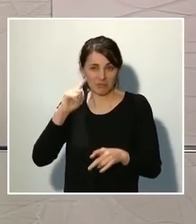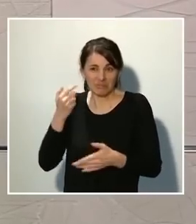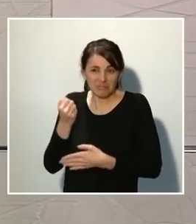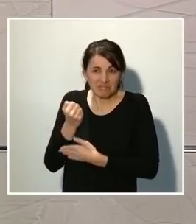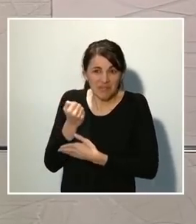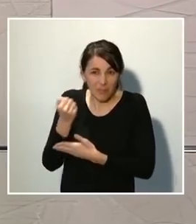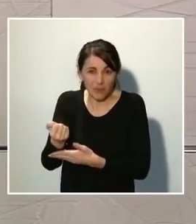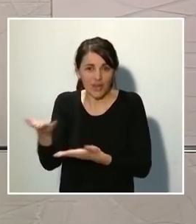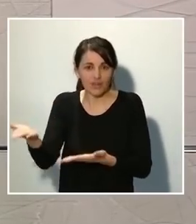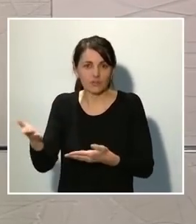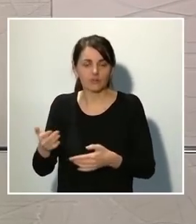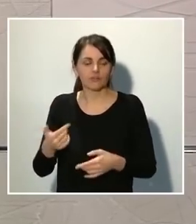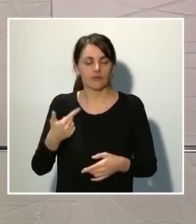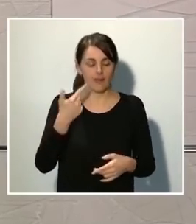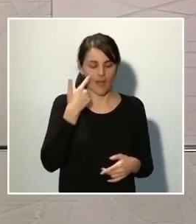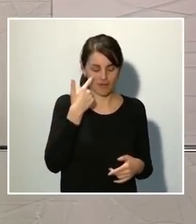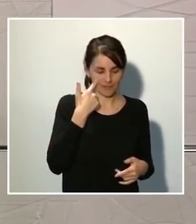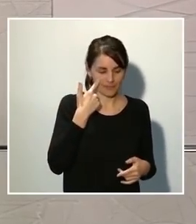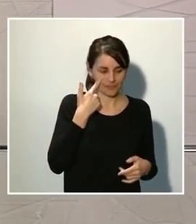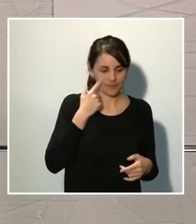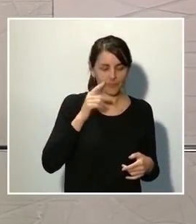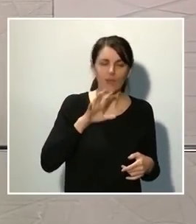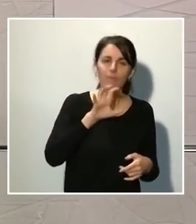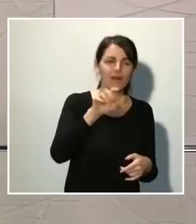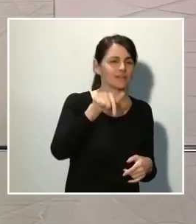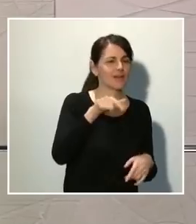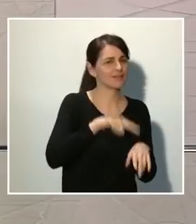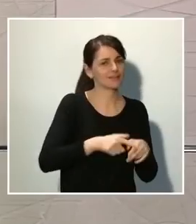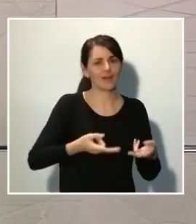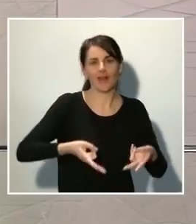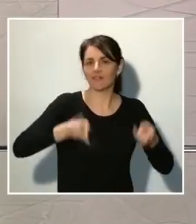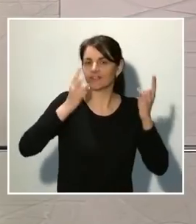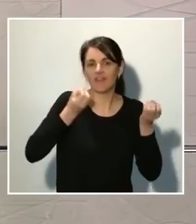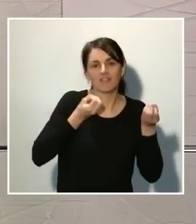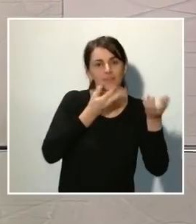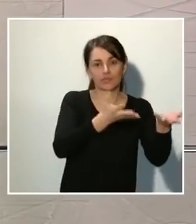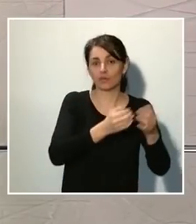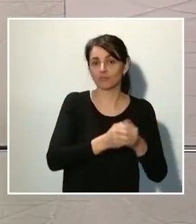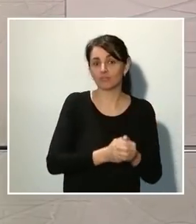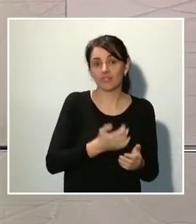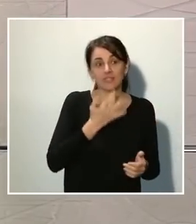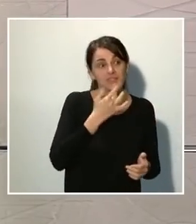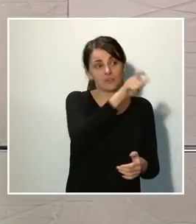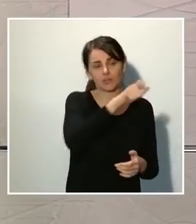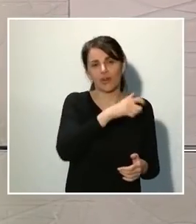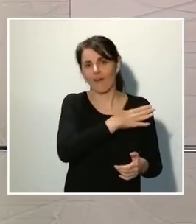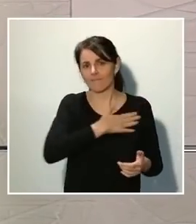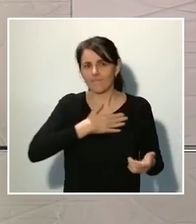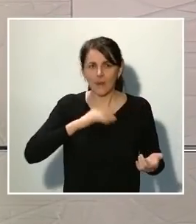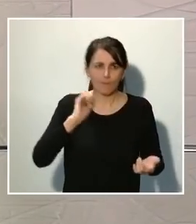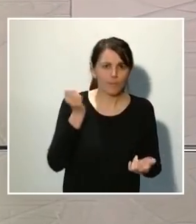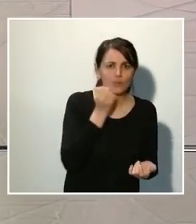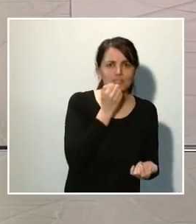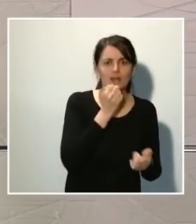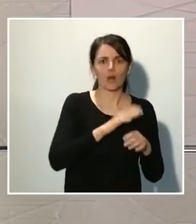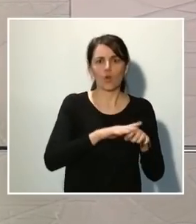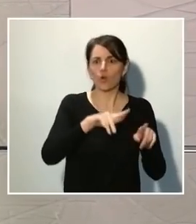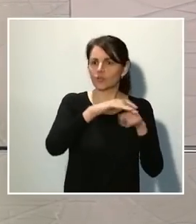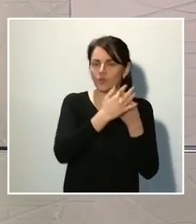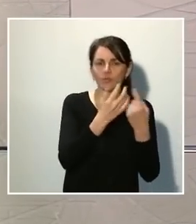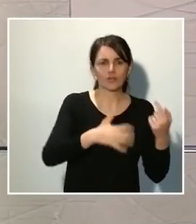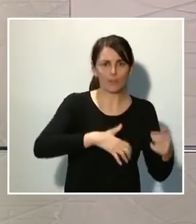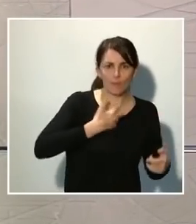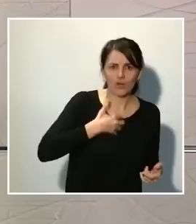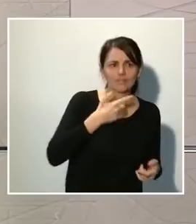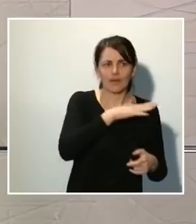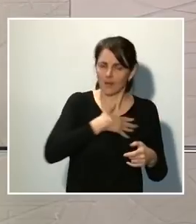-PSOE. ¿Qué miedo tienen y qué es lo que están ocultando para estar tan empeñados que, en medio de una crisis sanitaria,